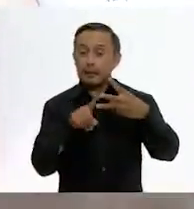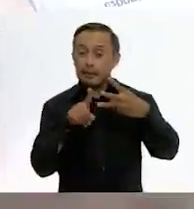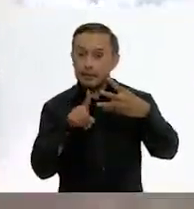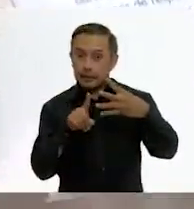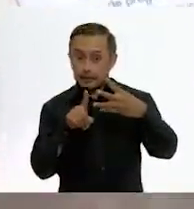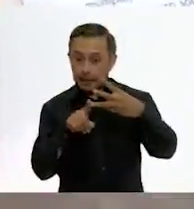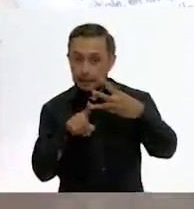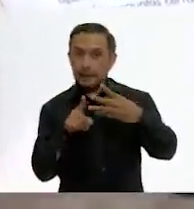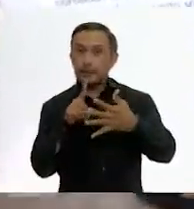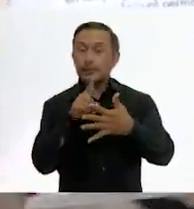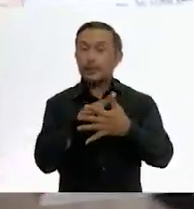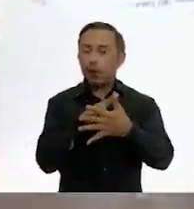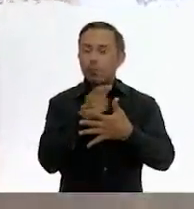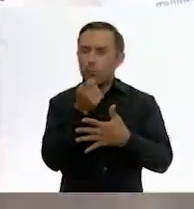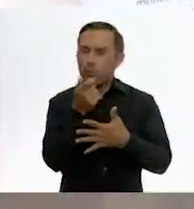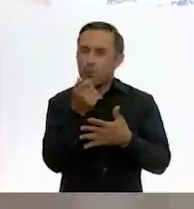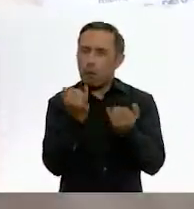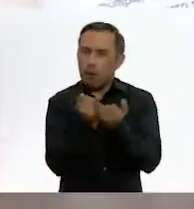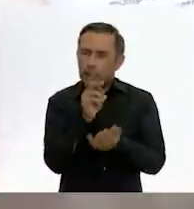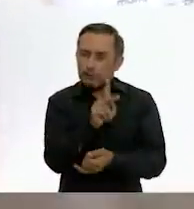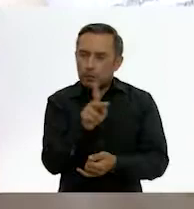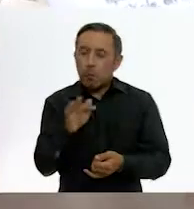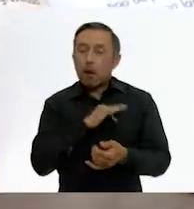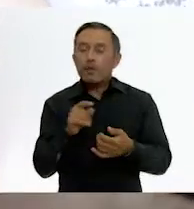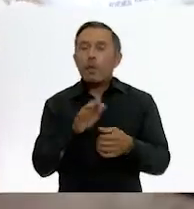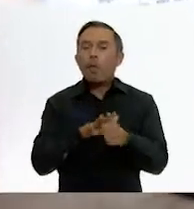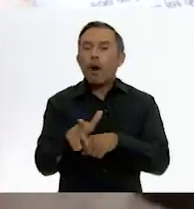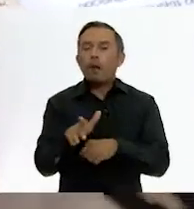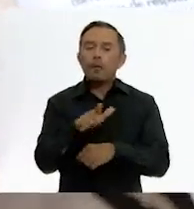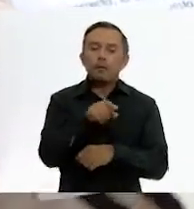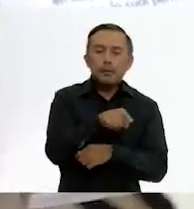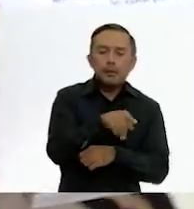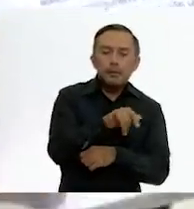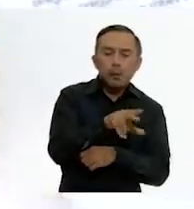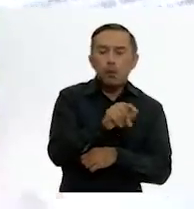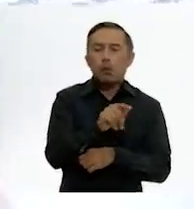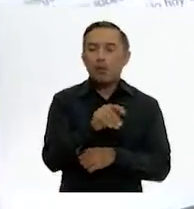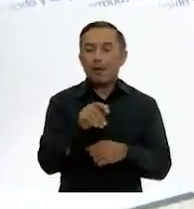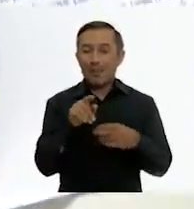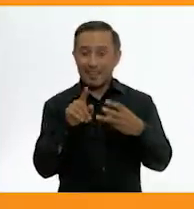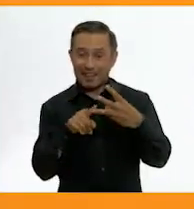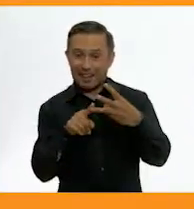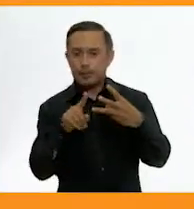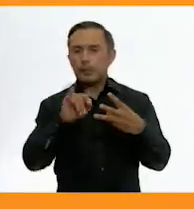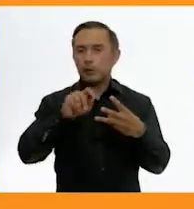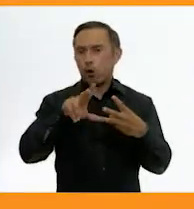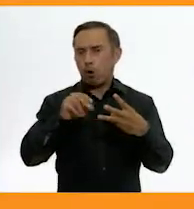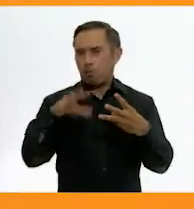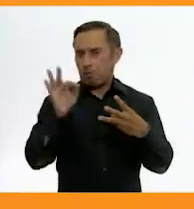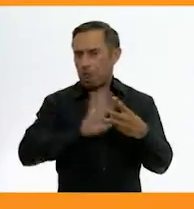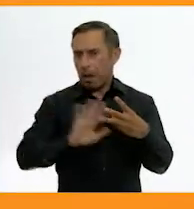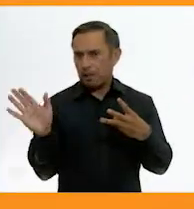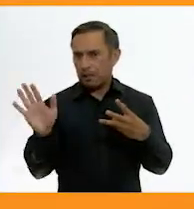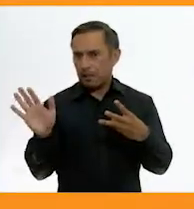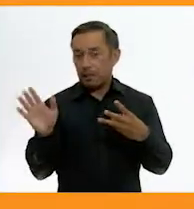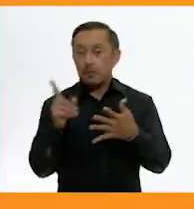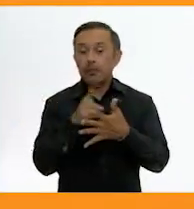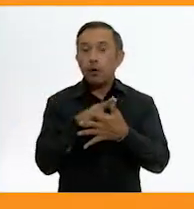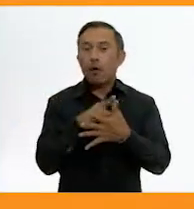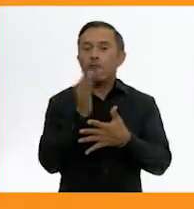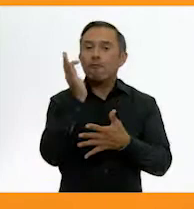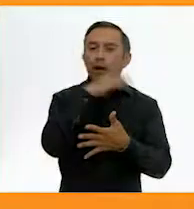poco porque solamente elegías entre una opción y otra la 3era sino y las cinco era falso y verdadero